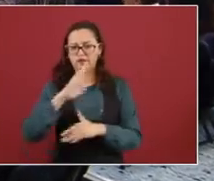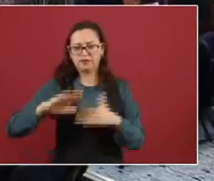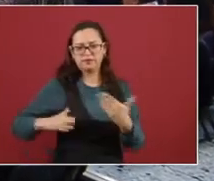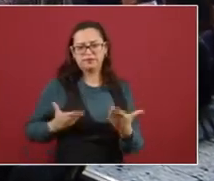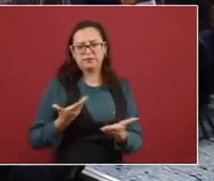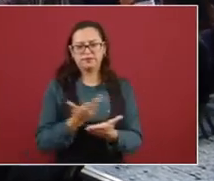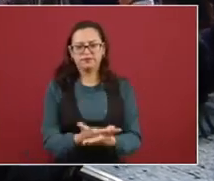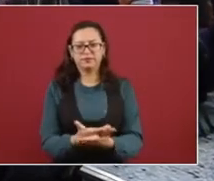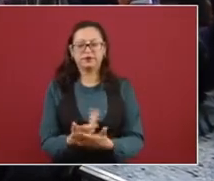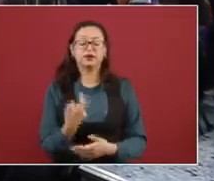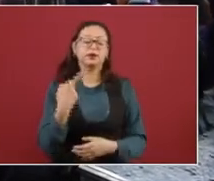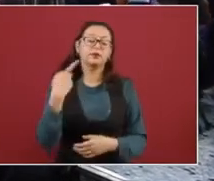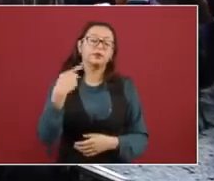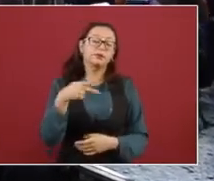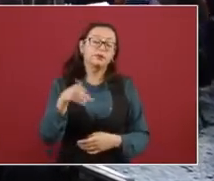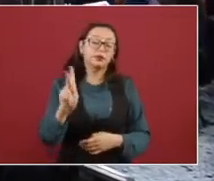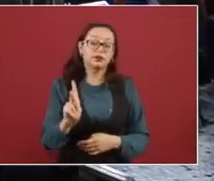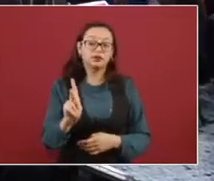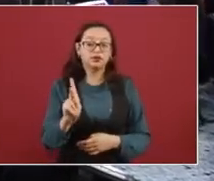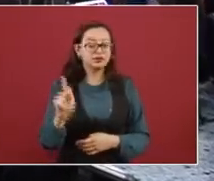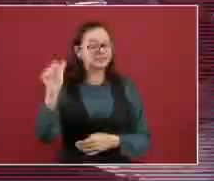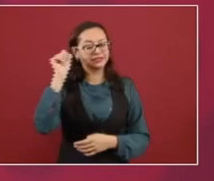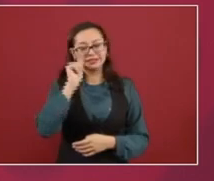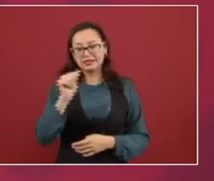pues en todo movimiento,